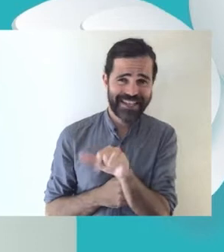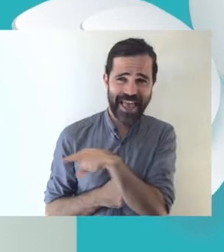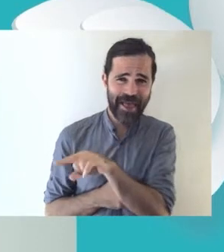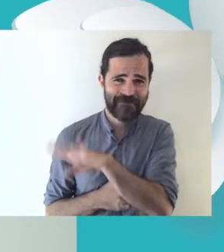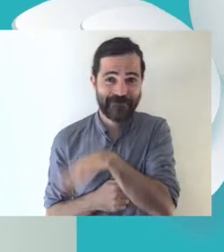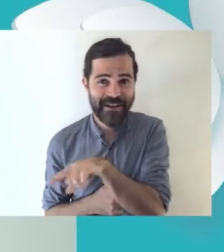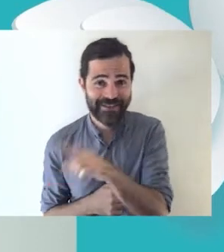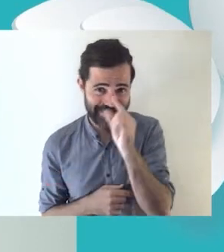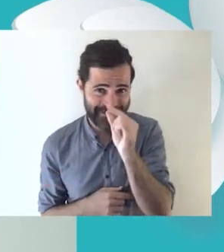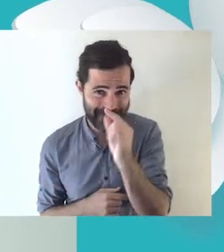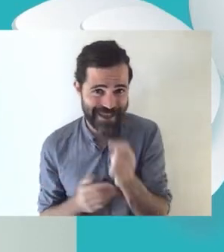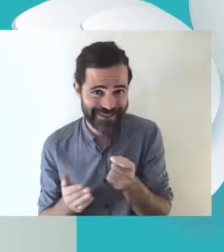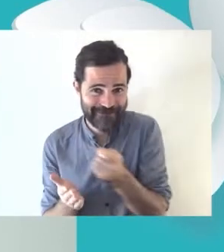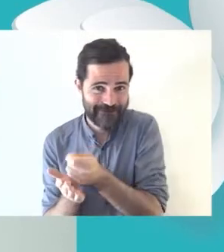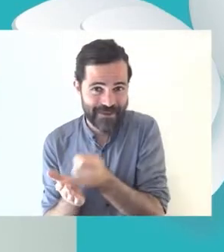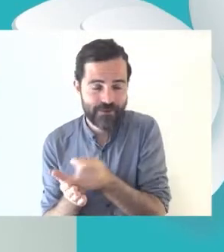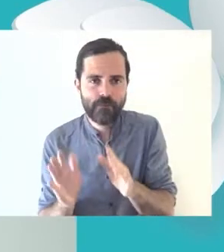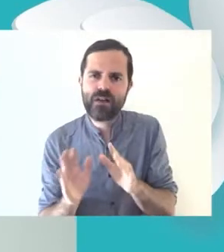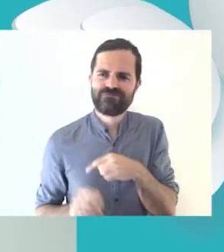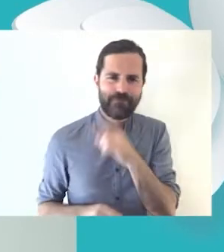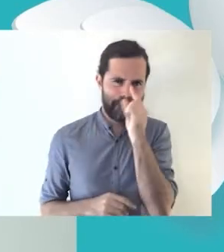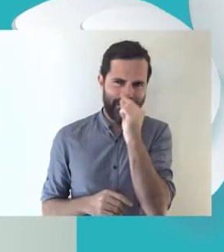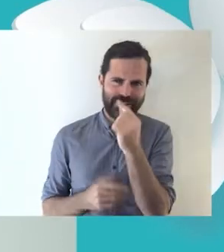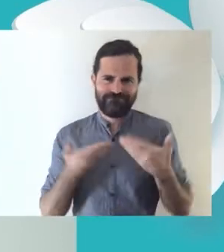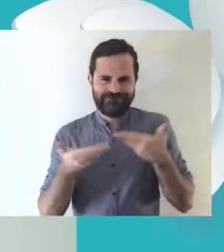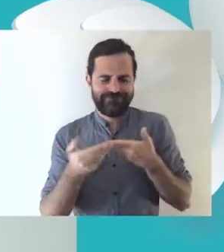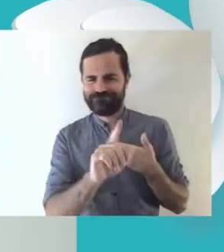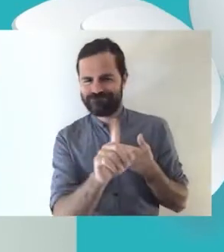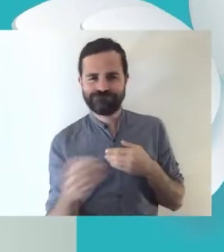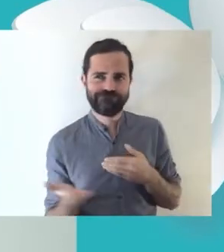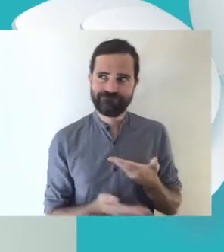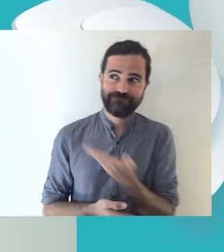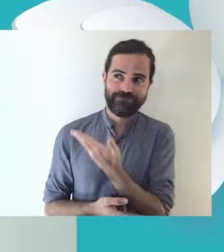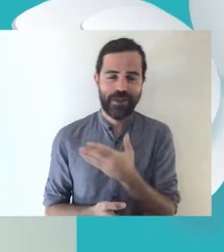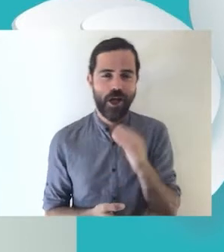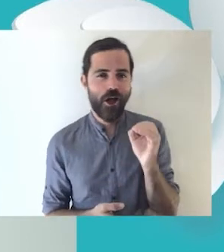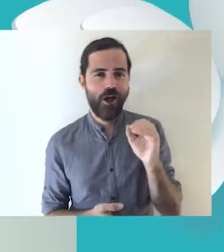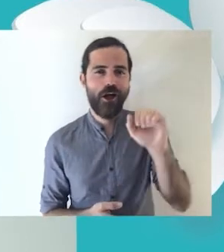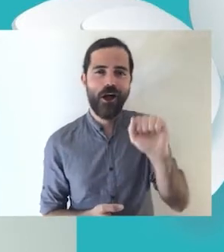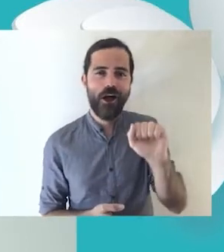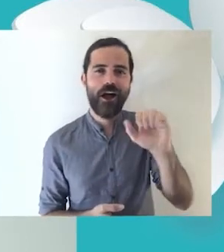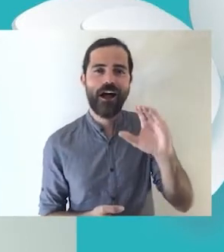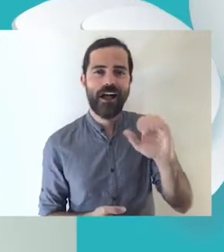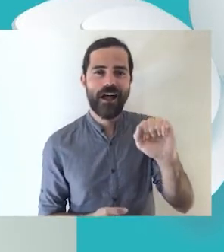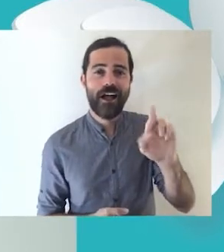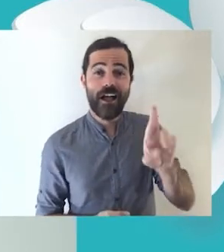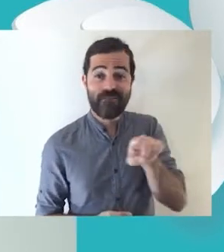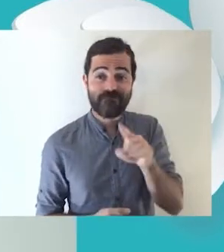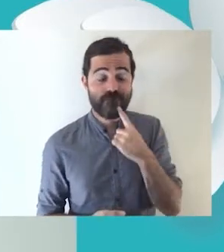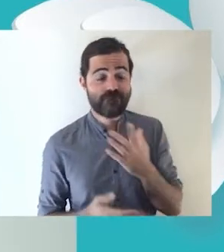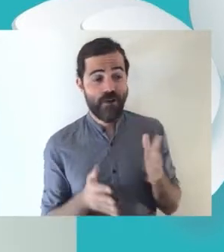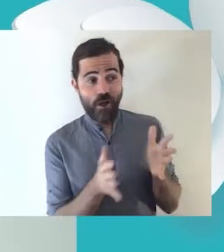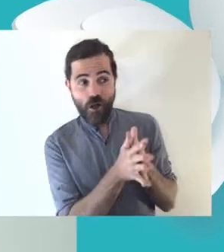venimos a hablar de Óscar Sanz. Óscar Sanz es un compañero de la Fundación que se dedica desde hace 25 años a repartir cartas y